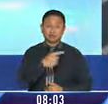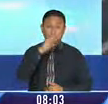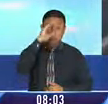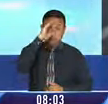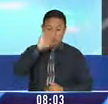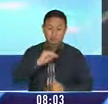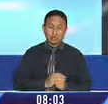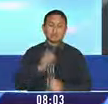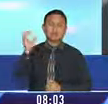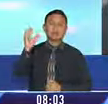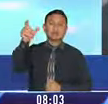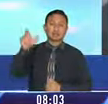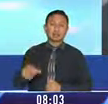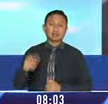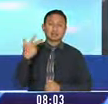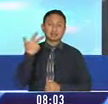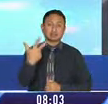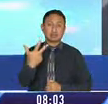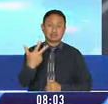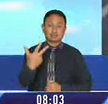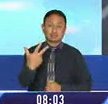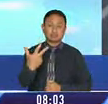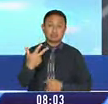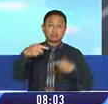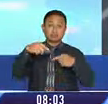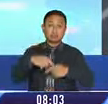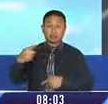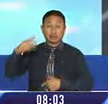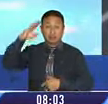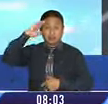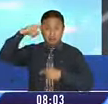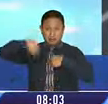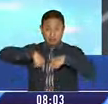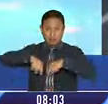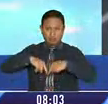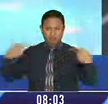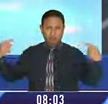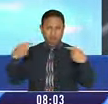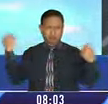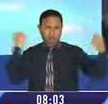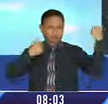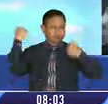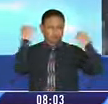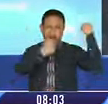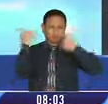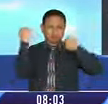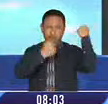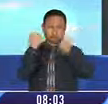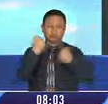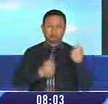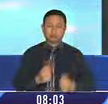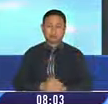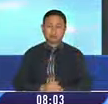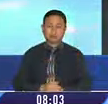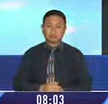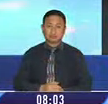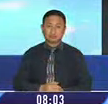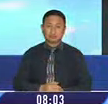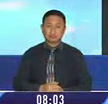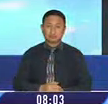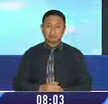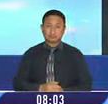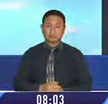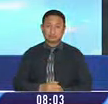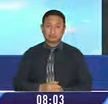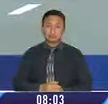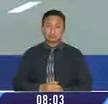son colombianos, tres en total, que se fueron de golpes con agentes metropolitanos de tránsito. Una pelea campal en plena